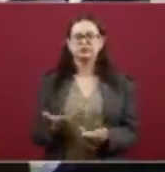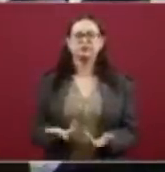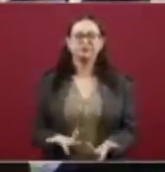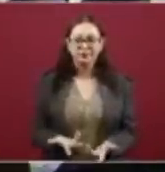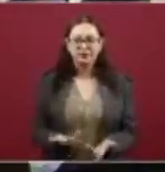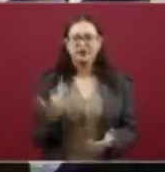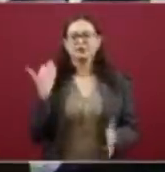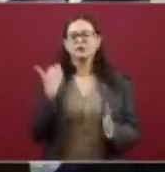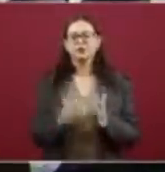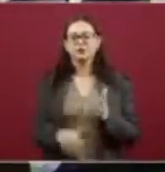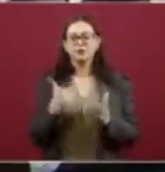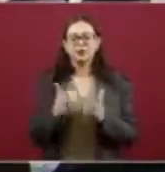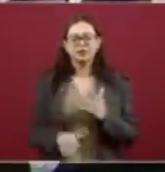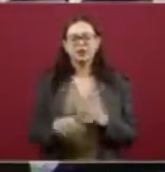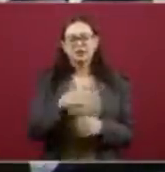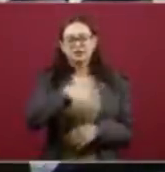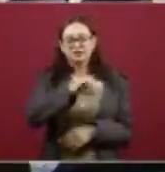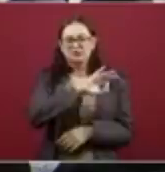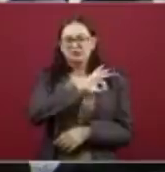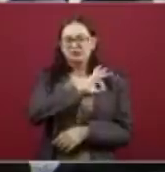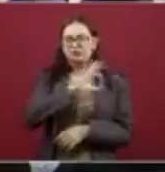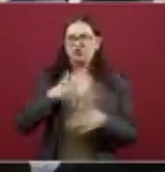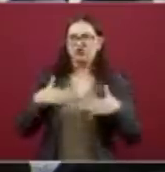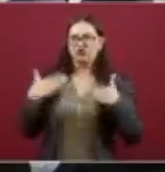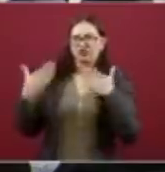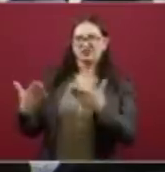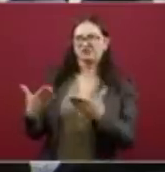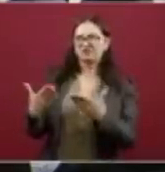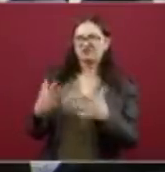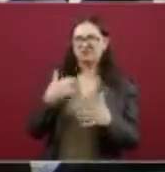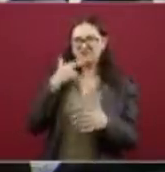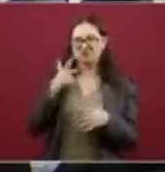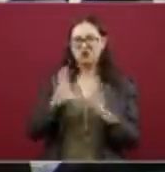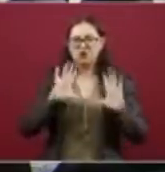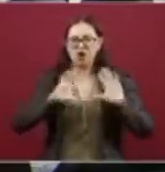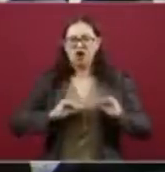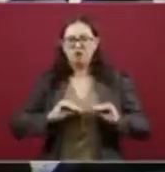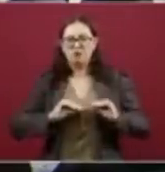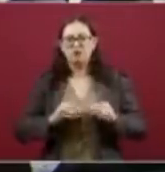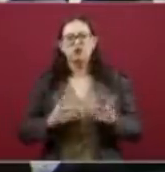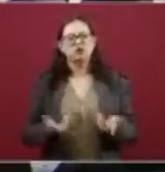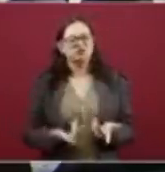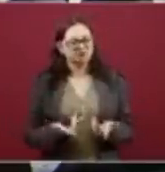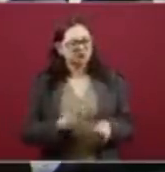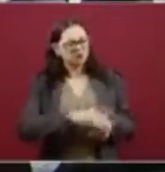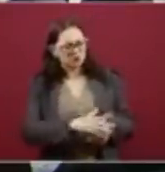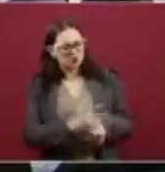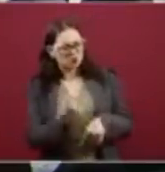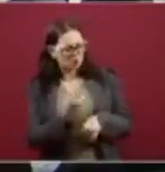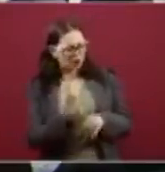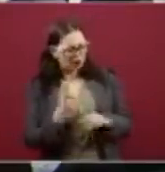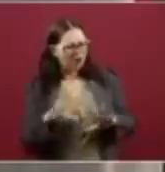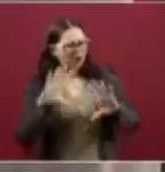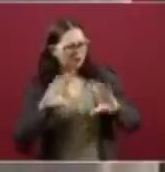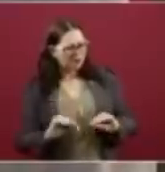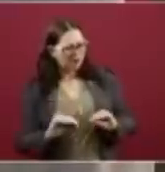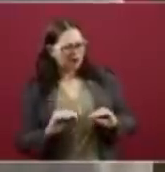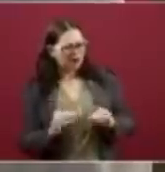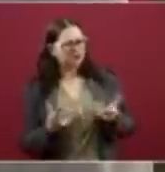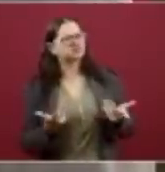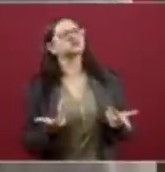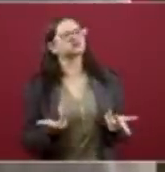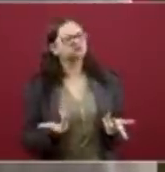falta de confianza en la autoridad. ¿Cuál es el argumento que muchos de ellos nos han dado respecto a que por